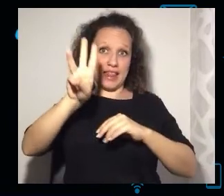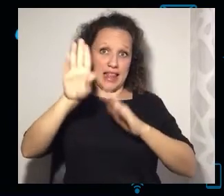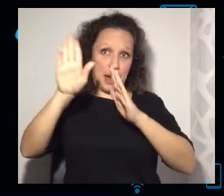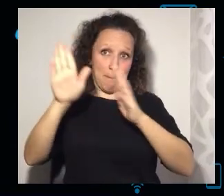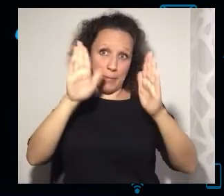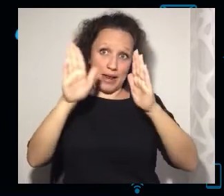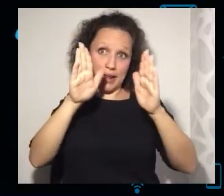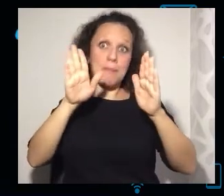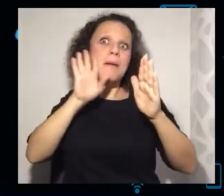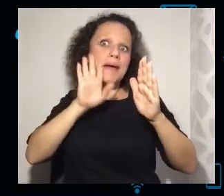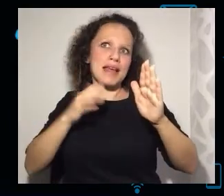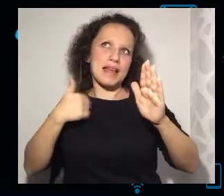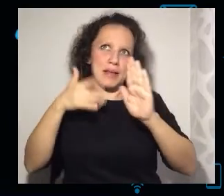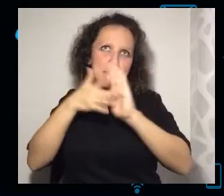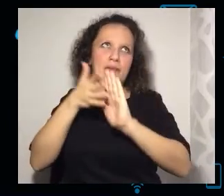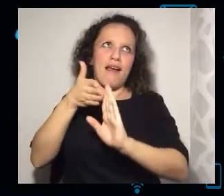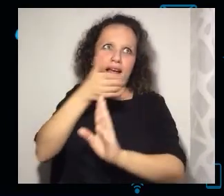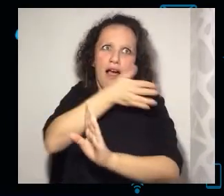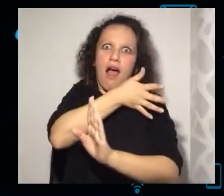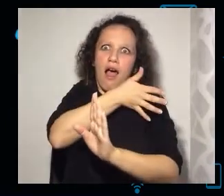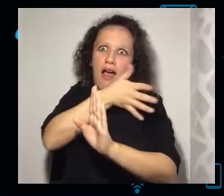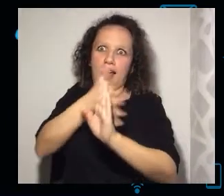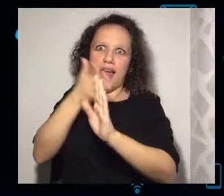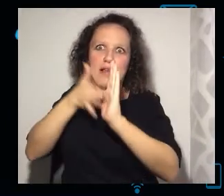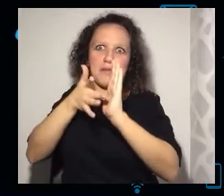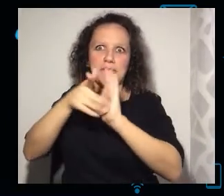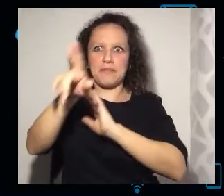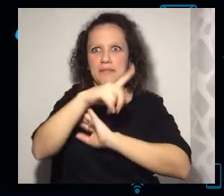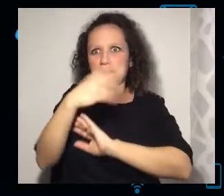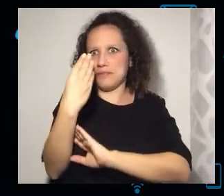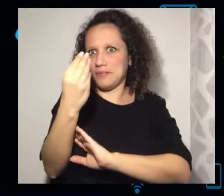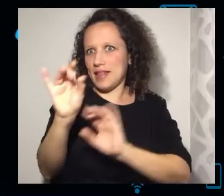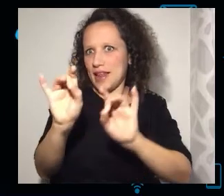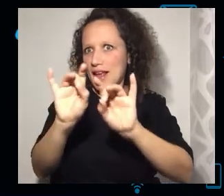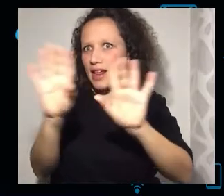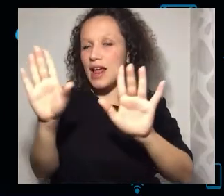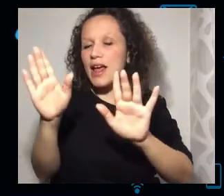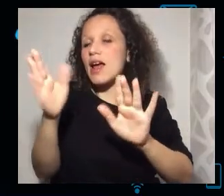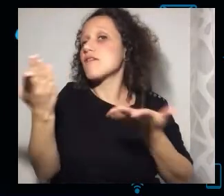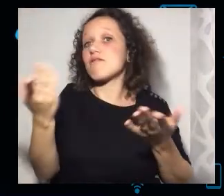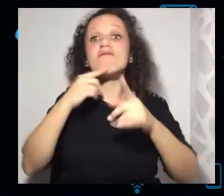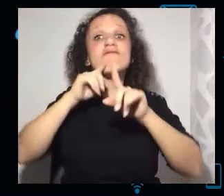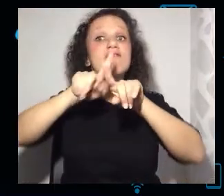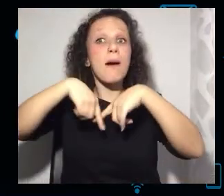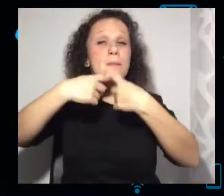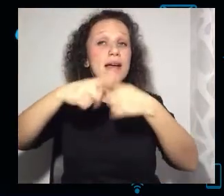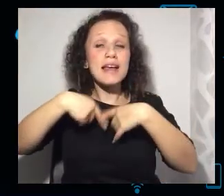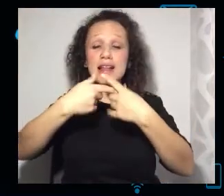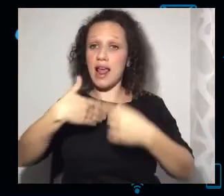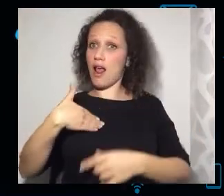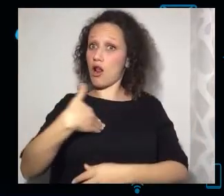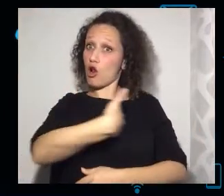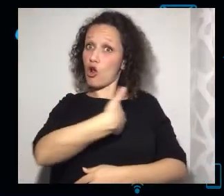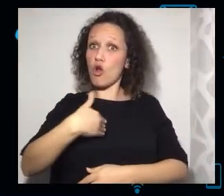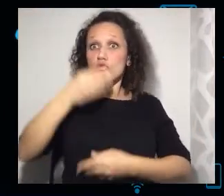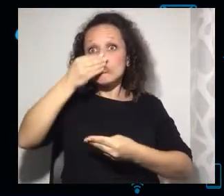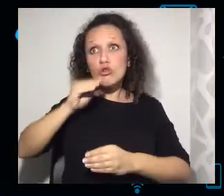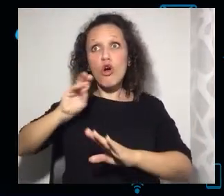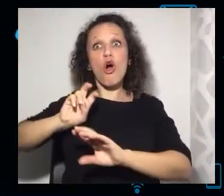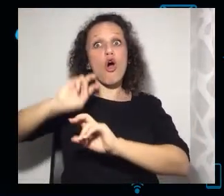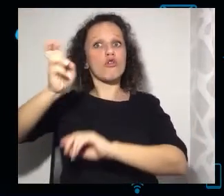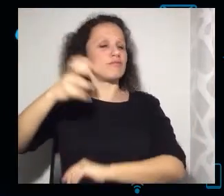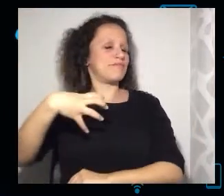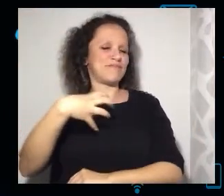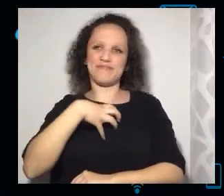largo de todo de toda la exposición hasta ahora el papel de la familia es insustituible y la competencia digital